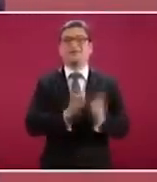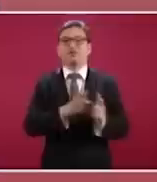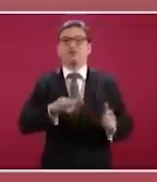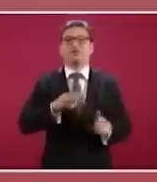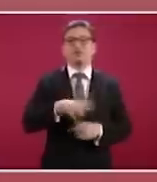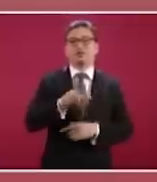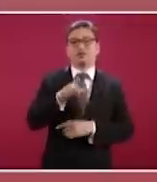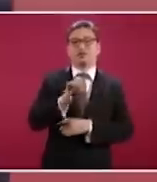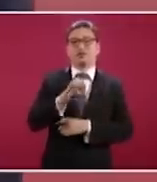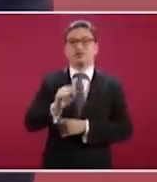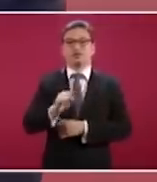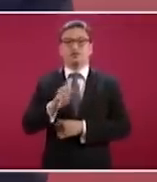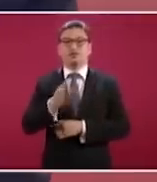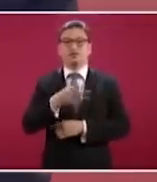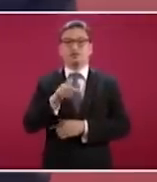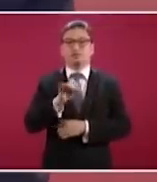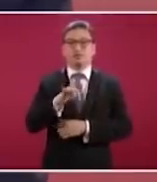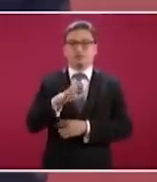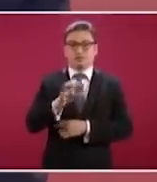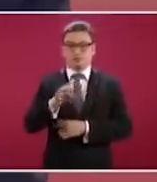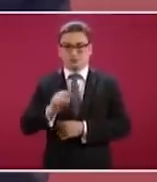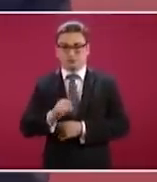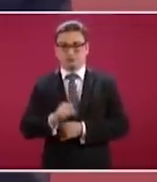los polcos.